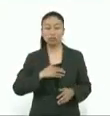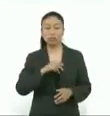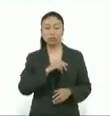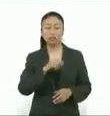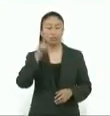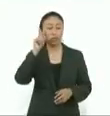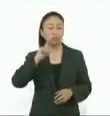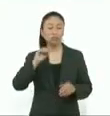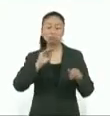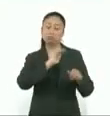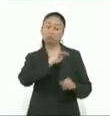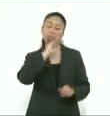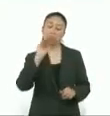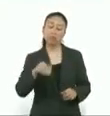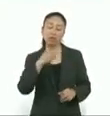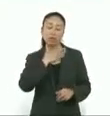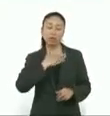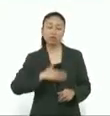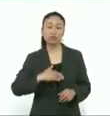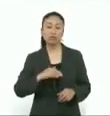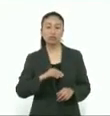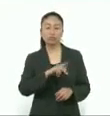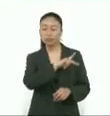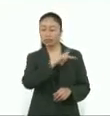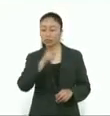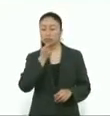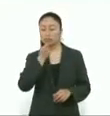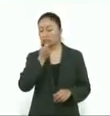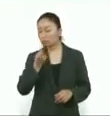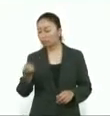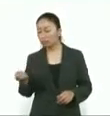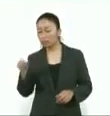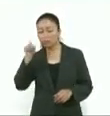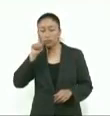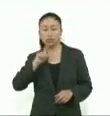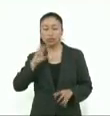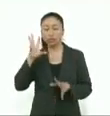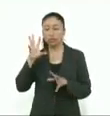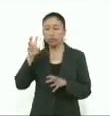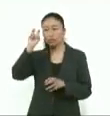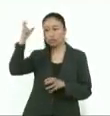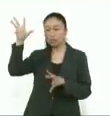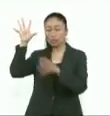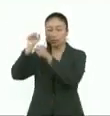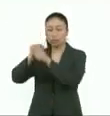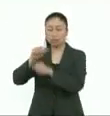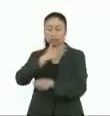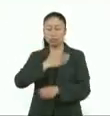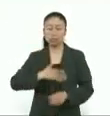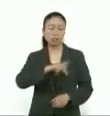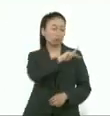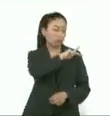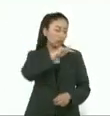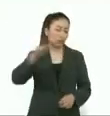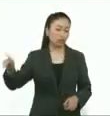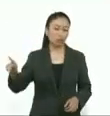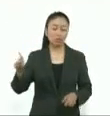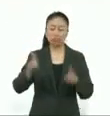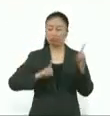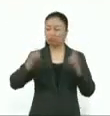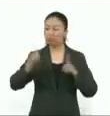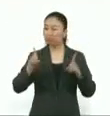nuestras niñas que merecen cumplir todos sus sueños, justicia para todas. Que no quede duda,